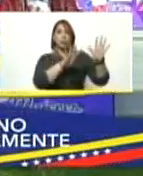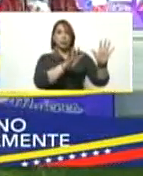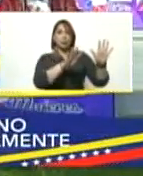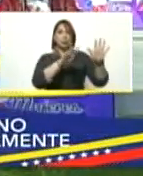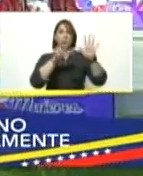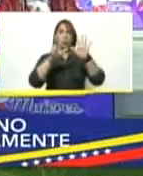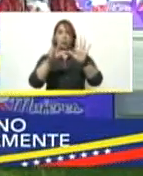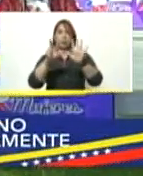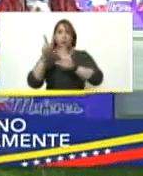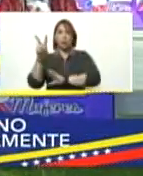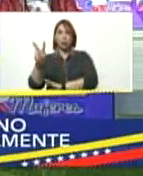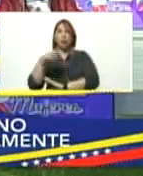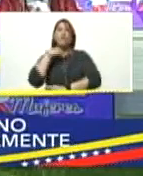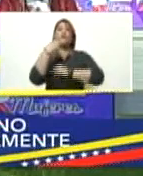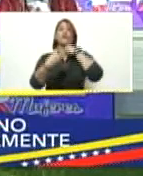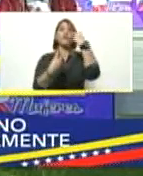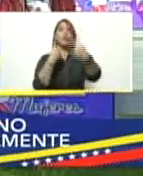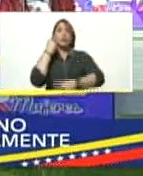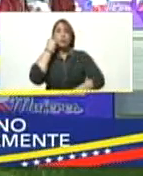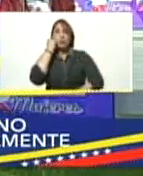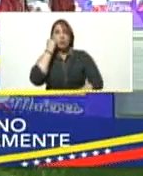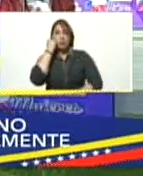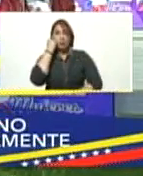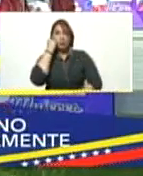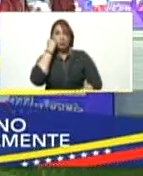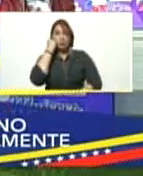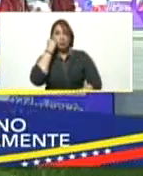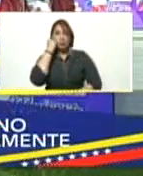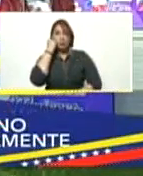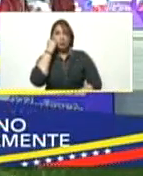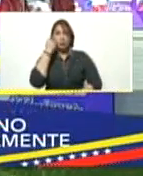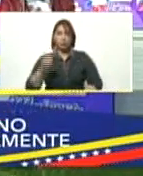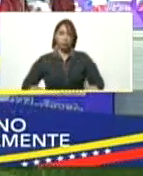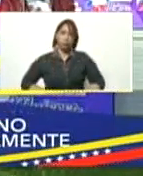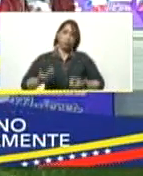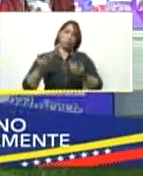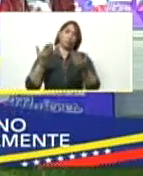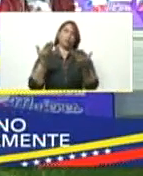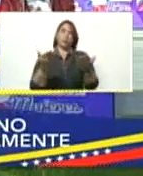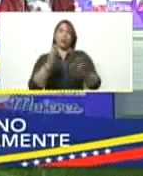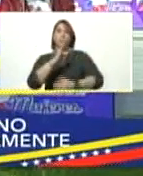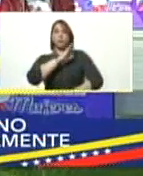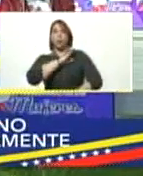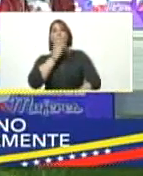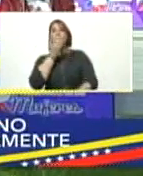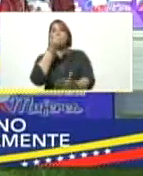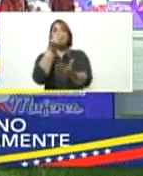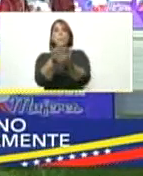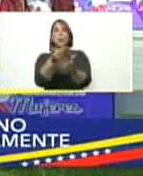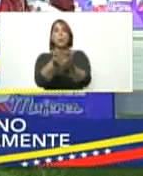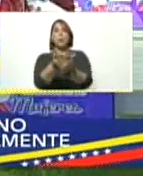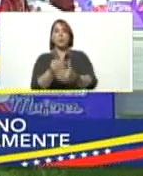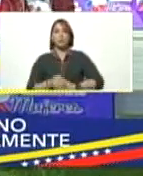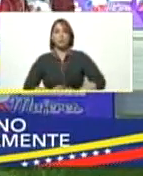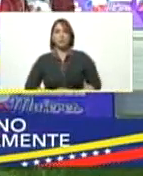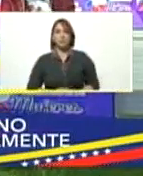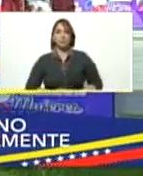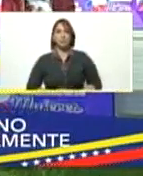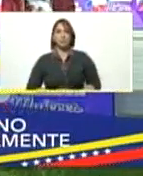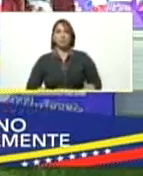1.982 delegadas que traen sus propuestas,